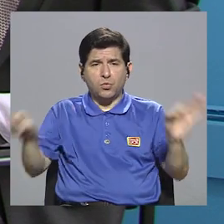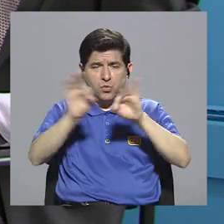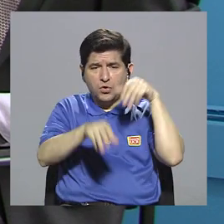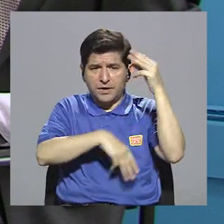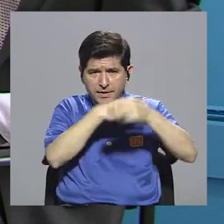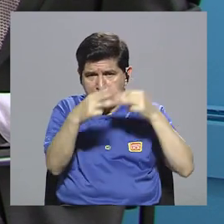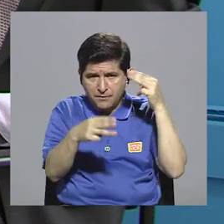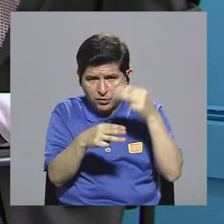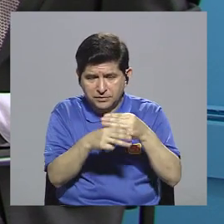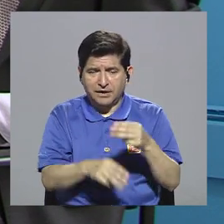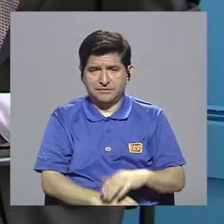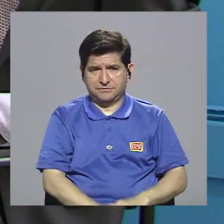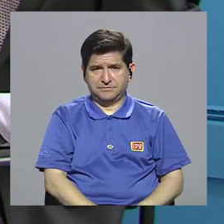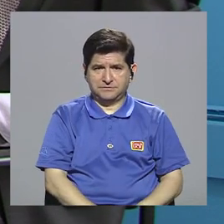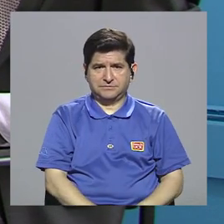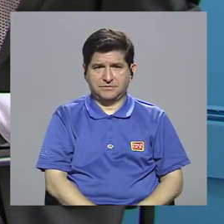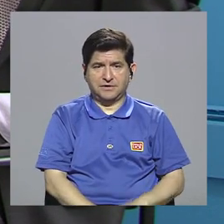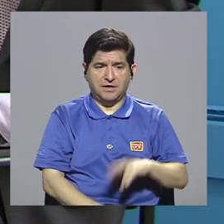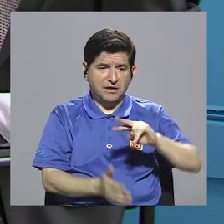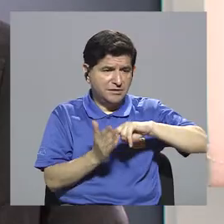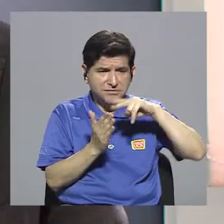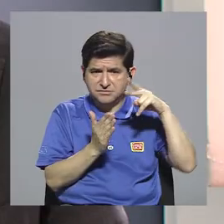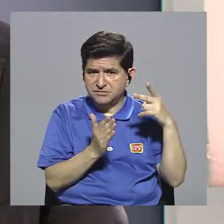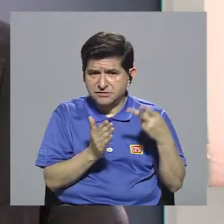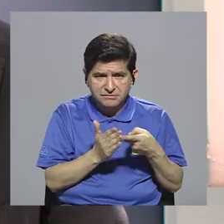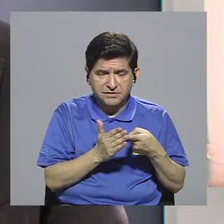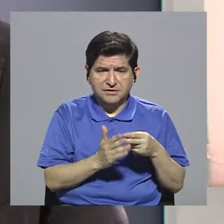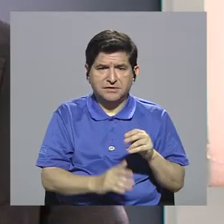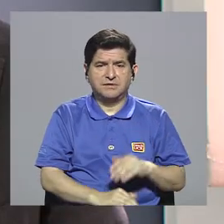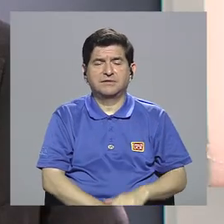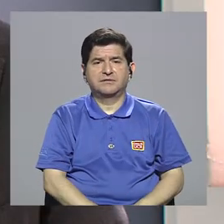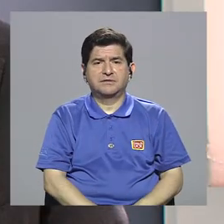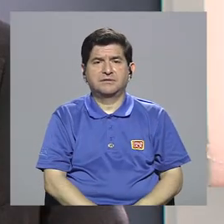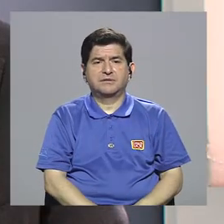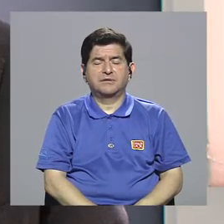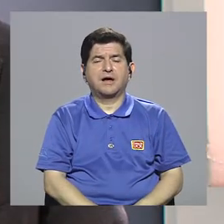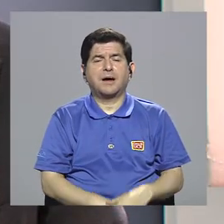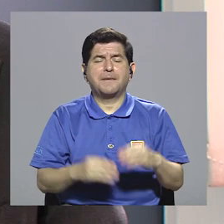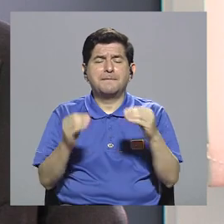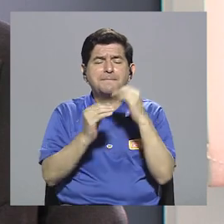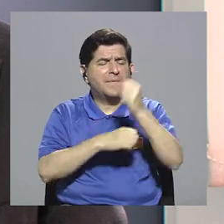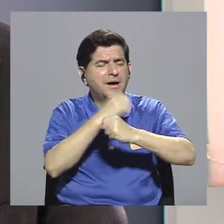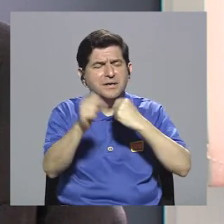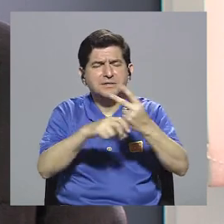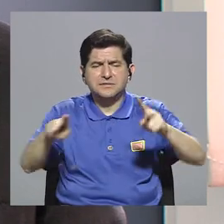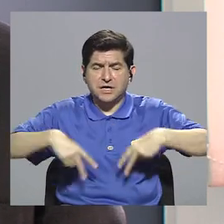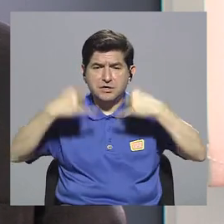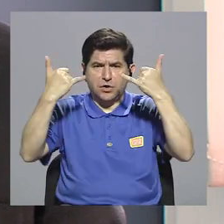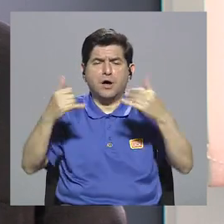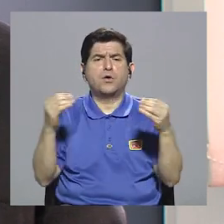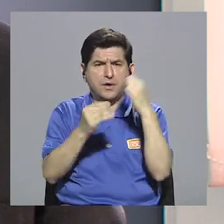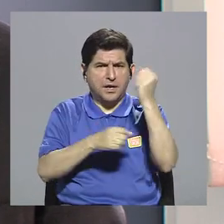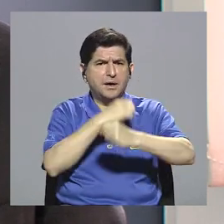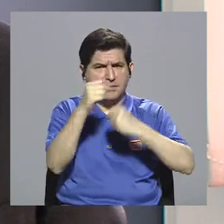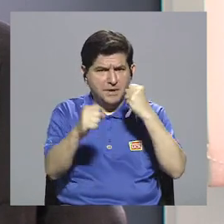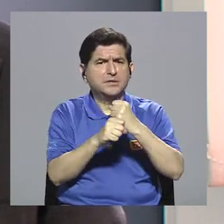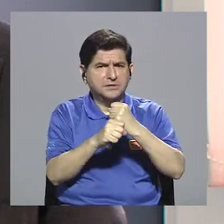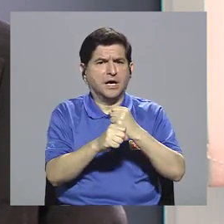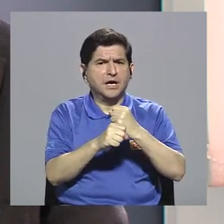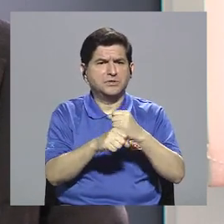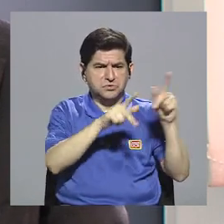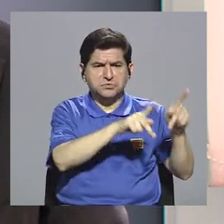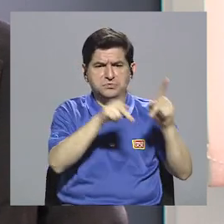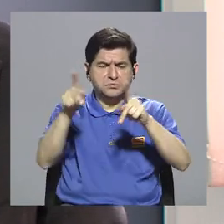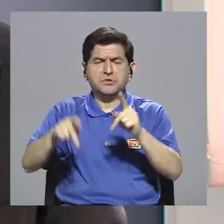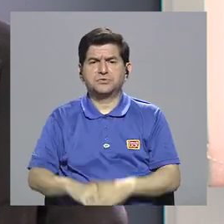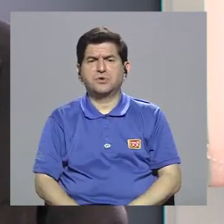en el mundo en términos de la de la longevidad estamos viviendo mucho más años